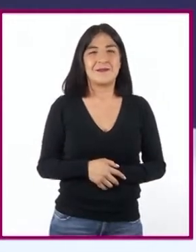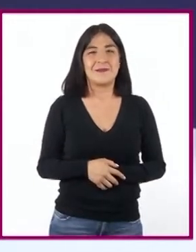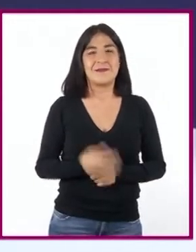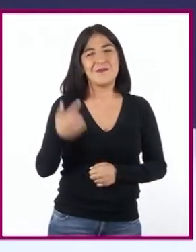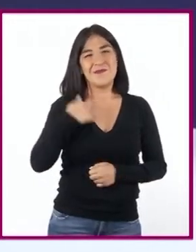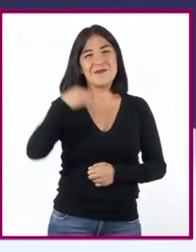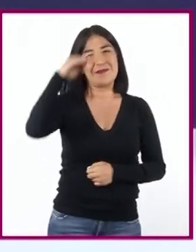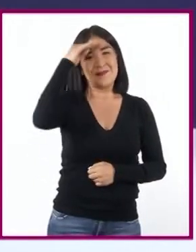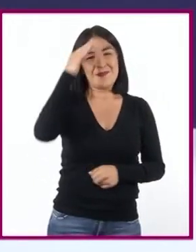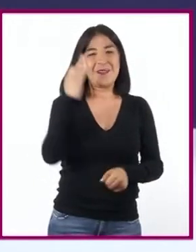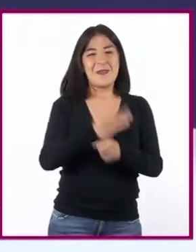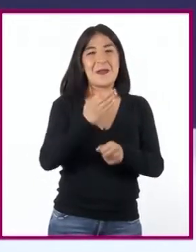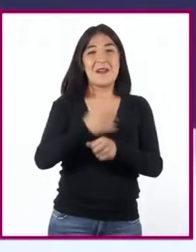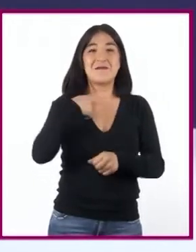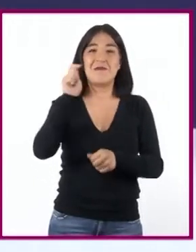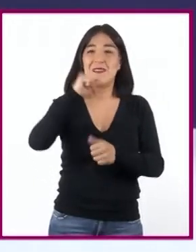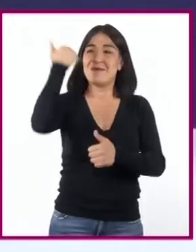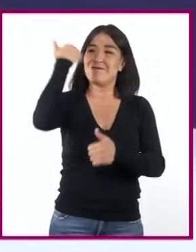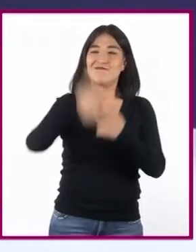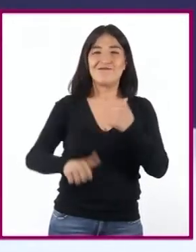es que me acaba de cortar mi novia,